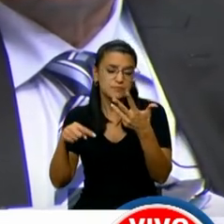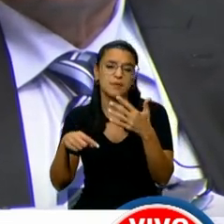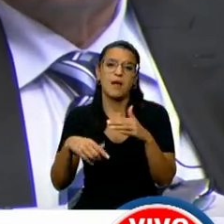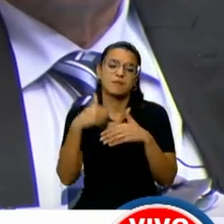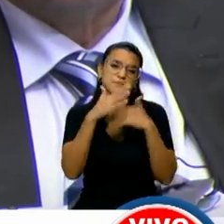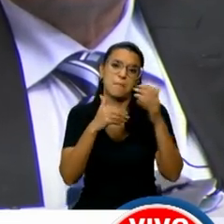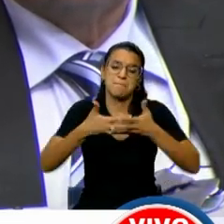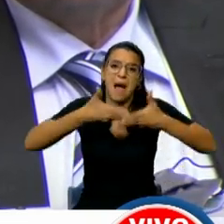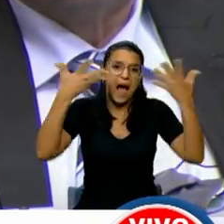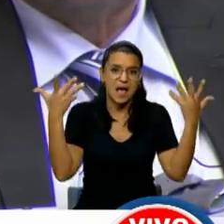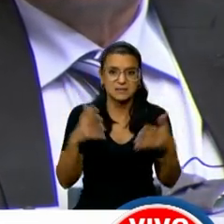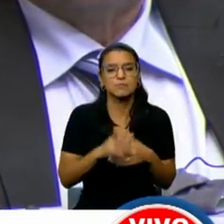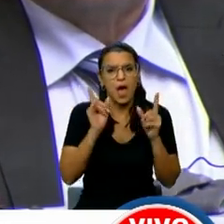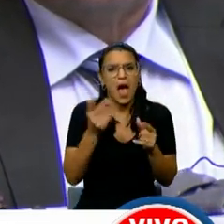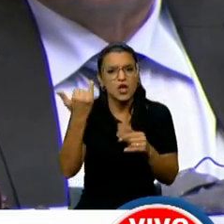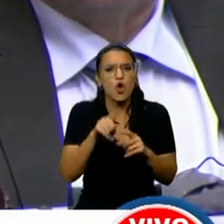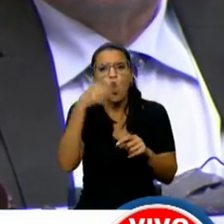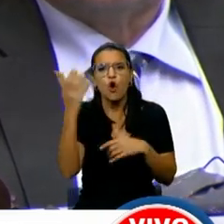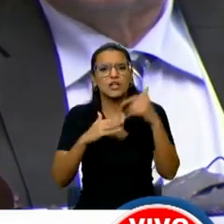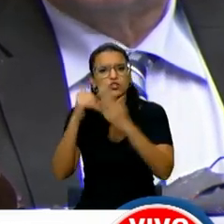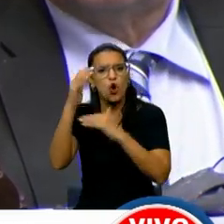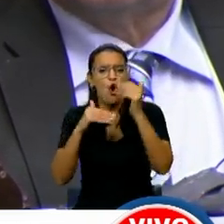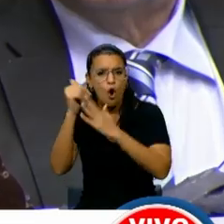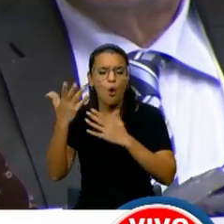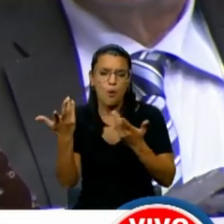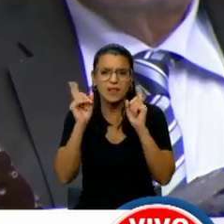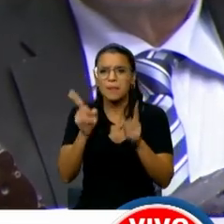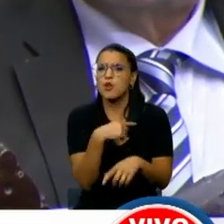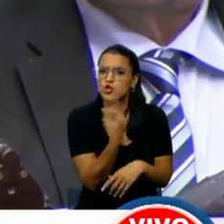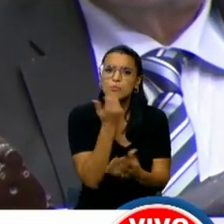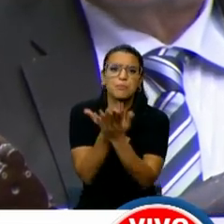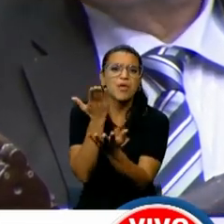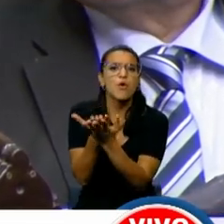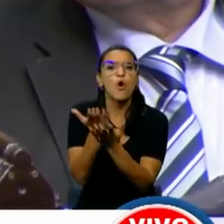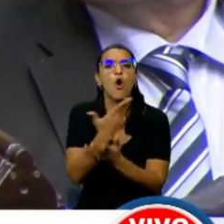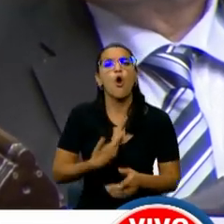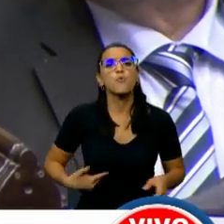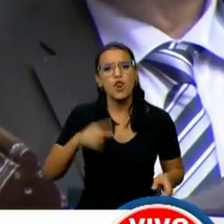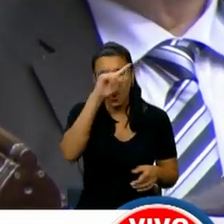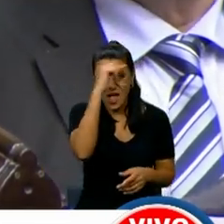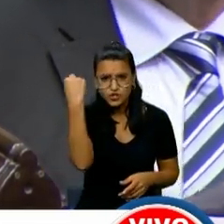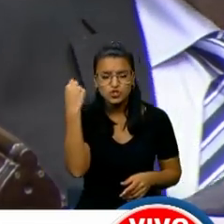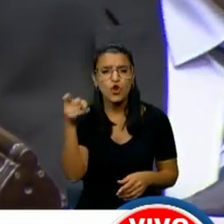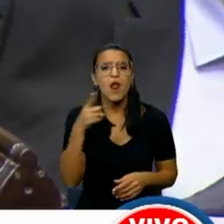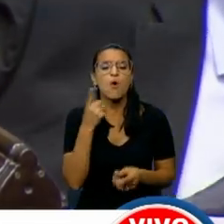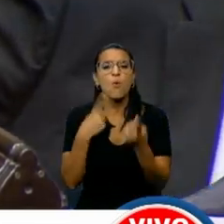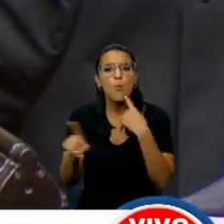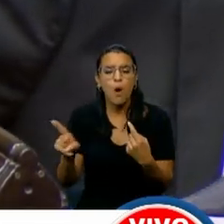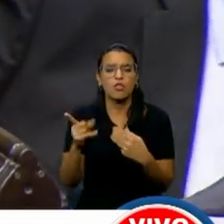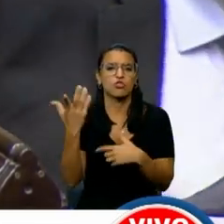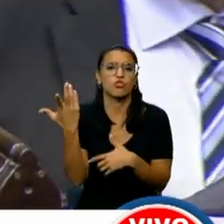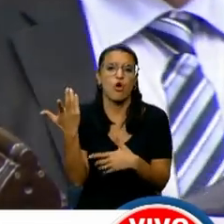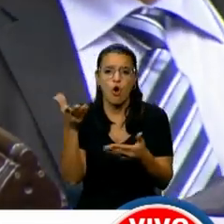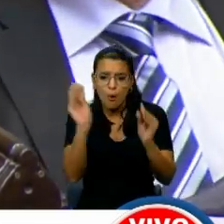más emblemática pero hay muchas otras obras obras de infraestructura que es lo que nosotros siempre planteamos el gobierno nacional cuando construye un